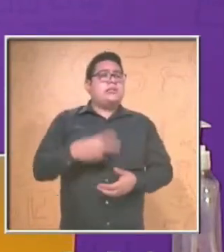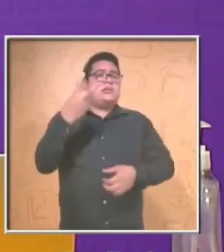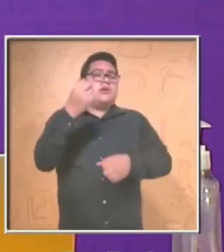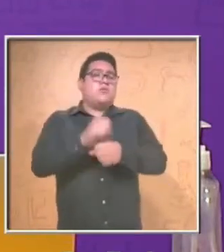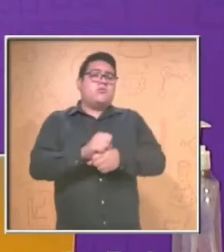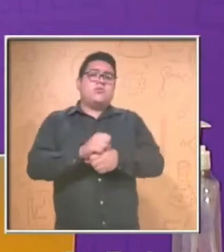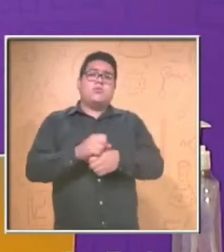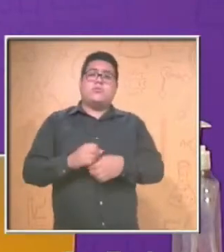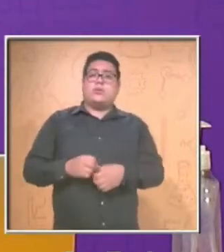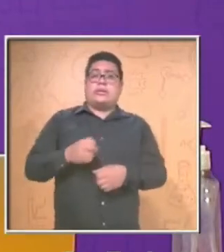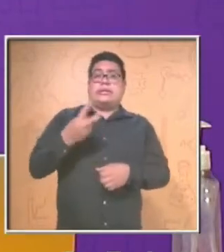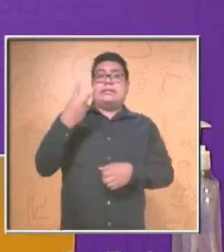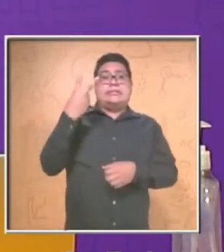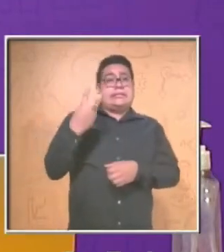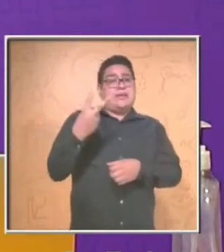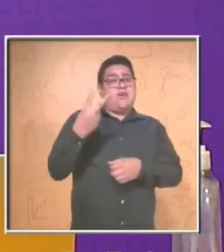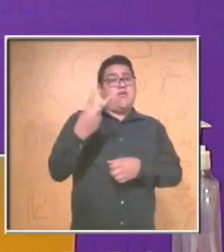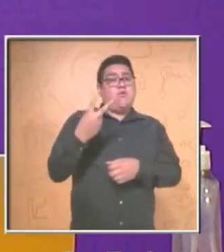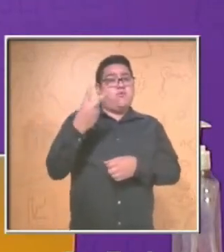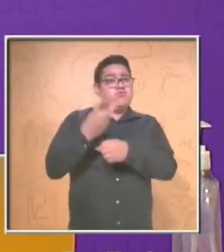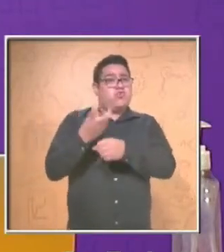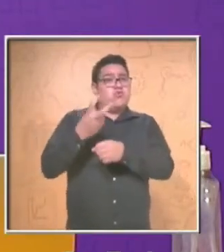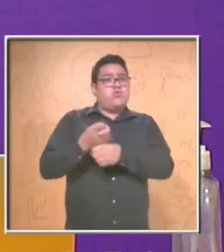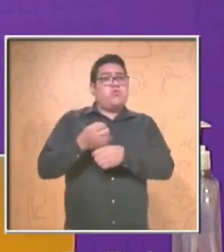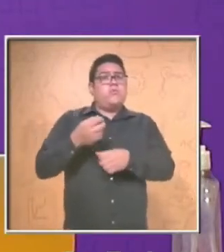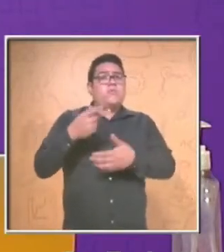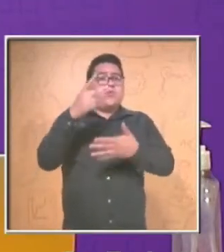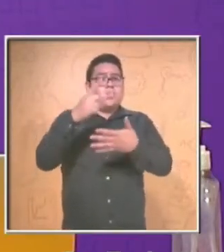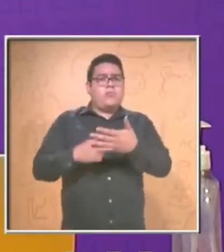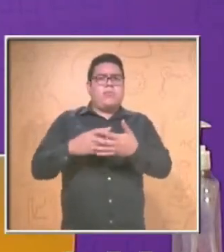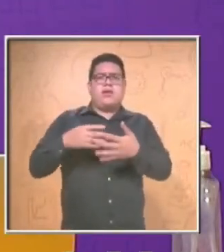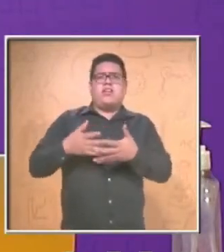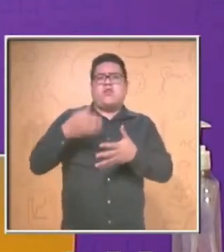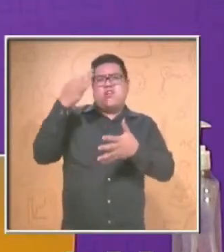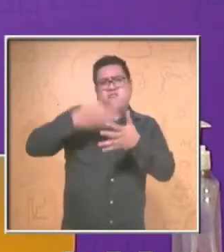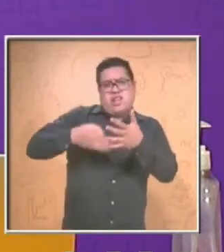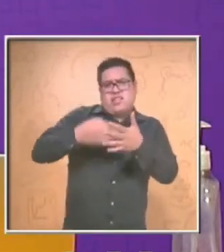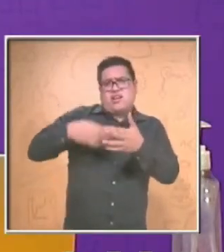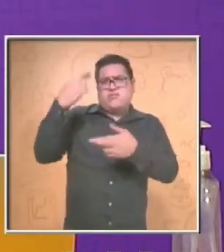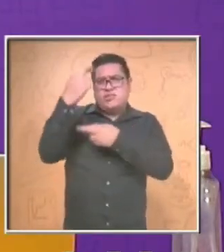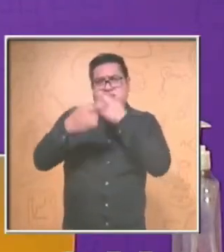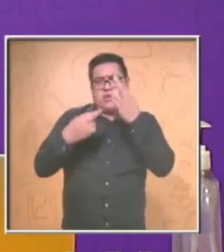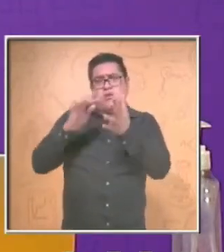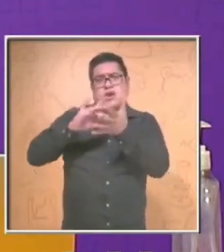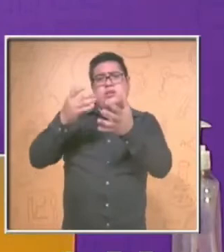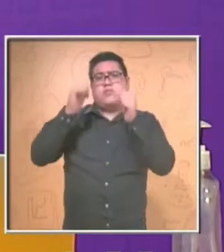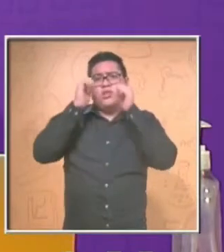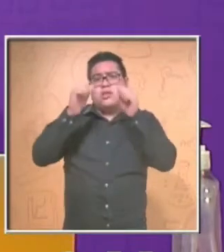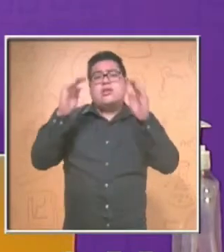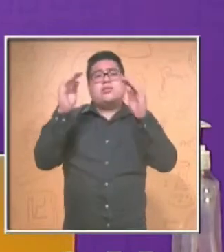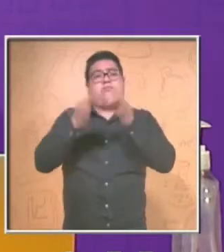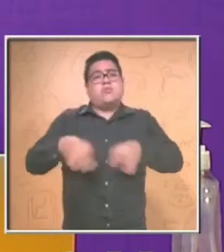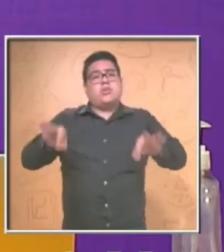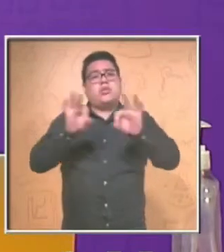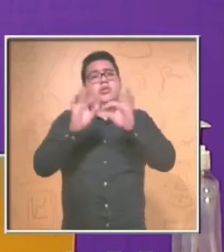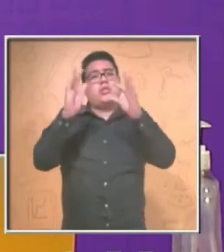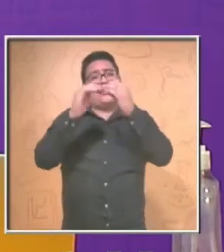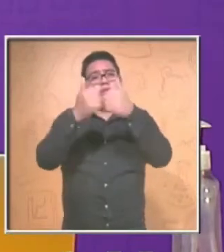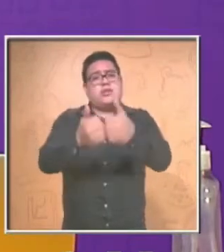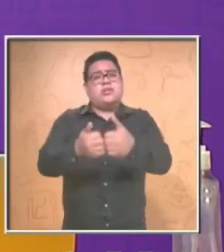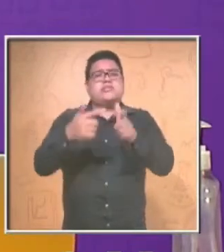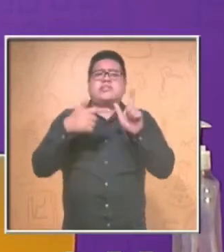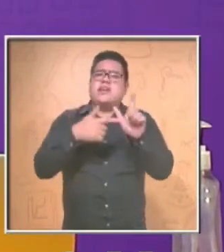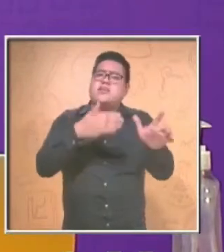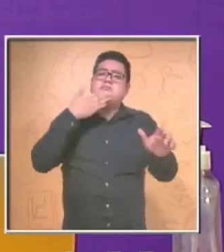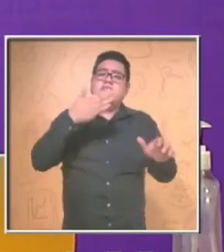programa para revisar el contenido faltante y lo de tercer grado. Gracias por tu atención, quédate en casa, que estés bien.